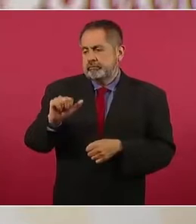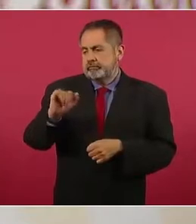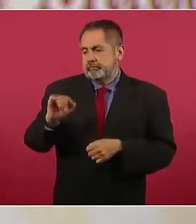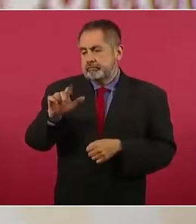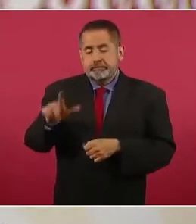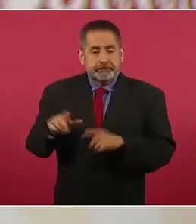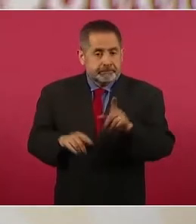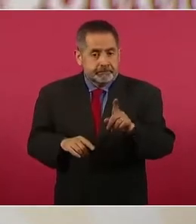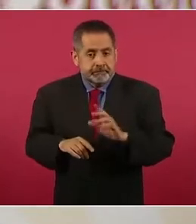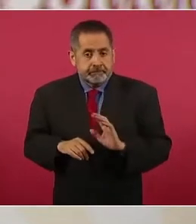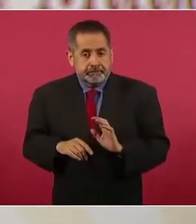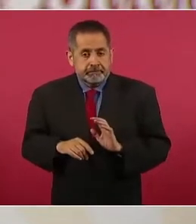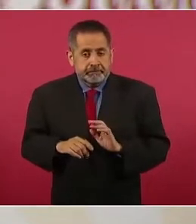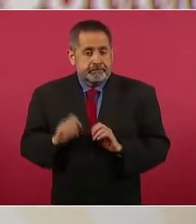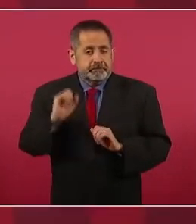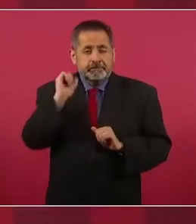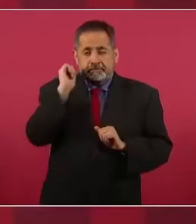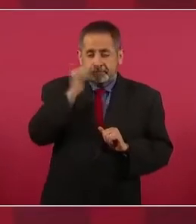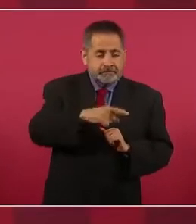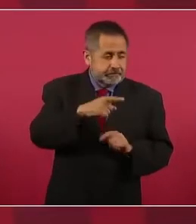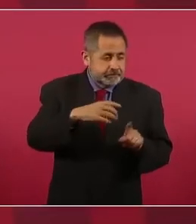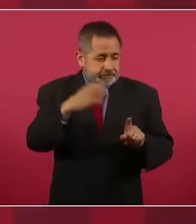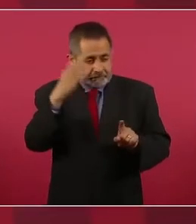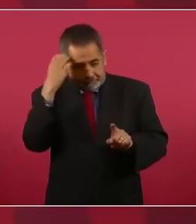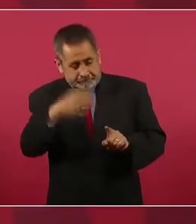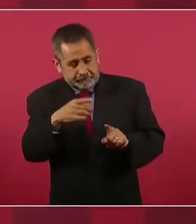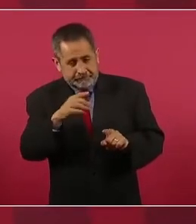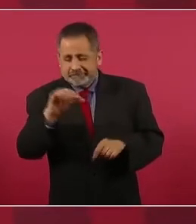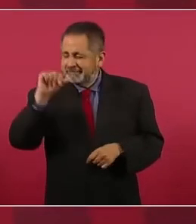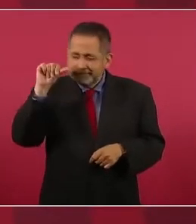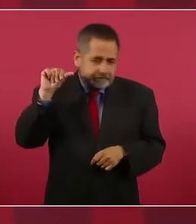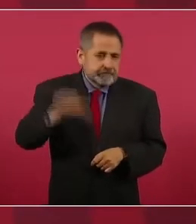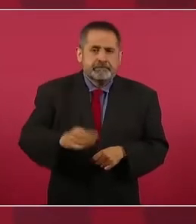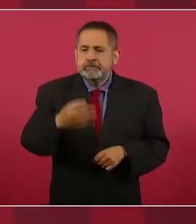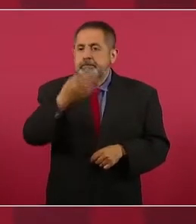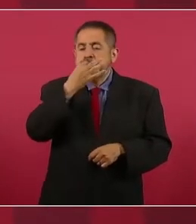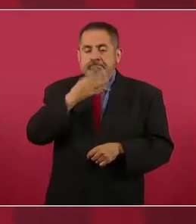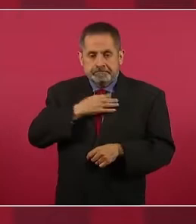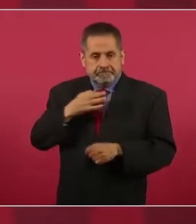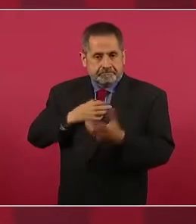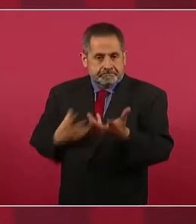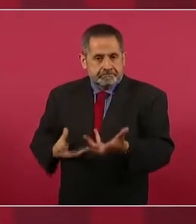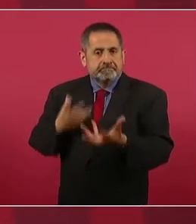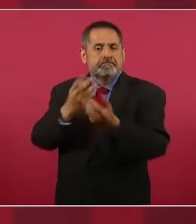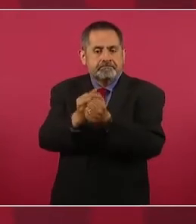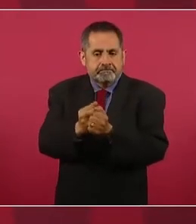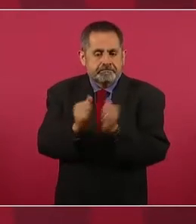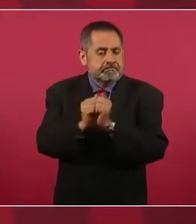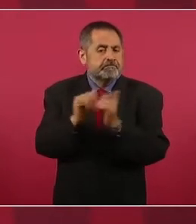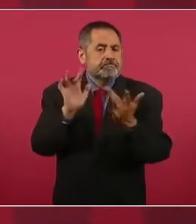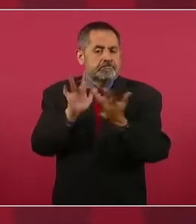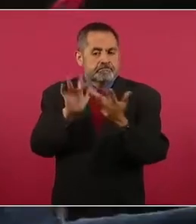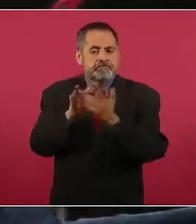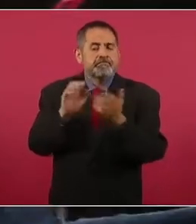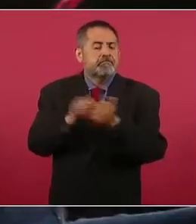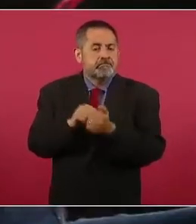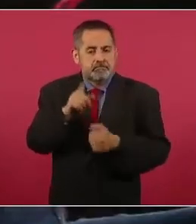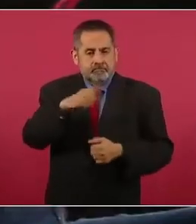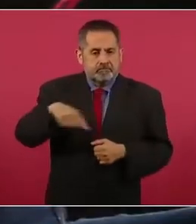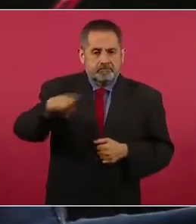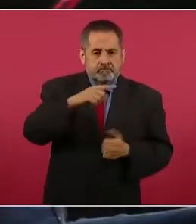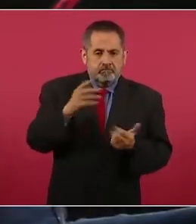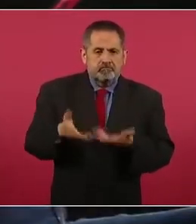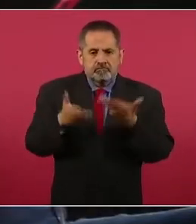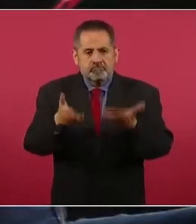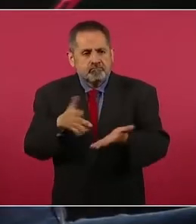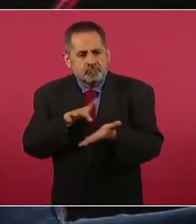que hay la noticia criminal de este tipo de eventos, inmediatamente nosotros nos ponemos en comunicación y